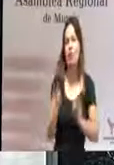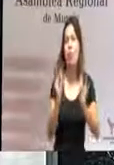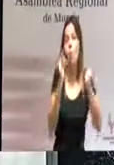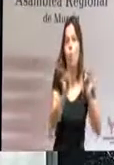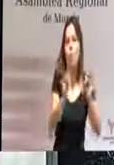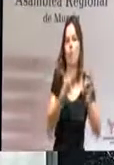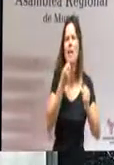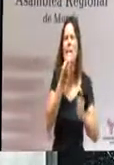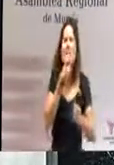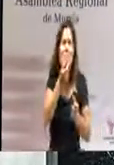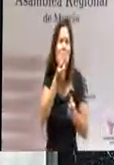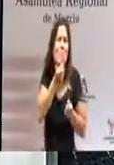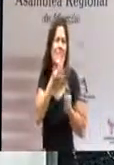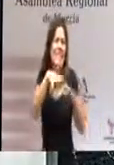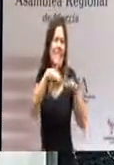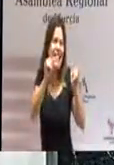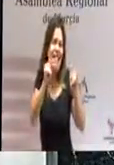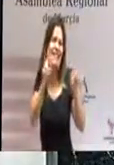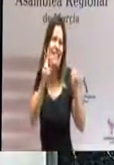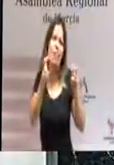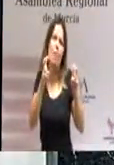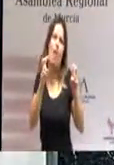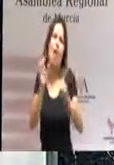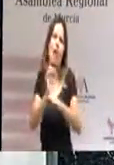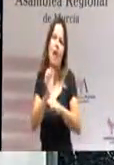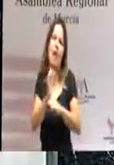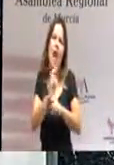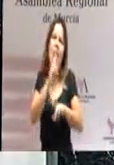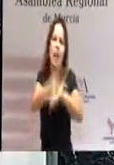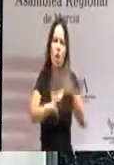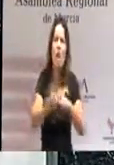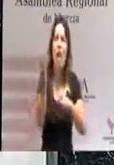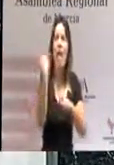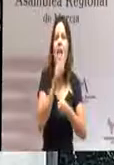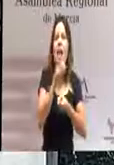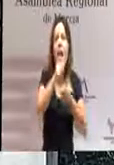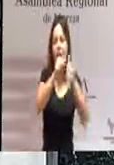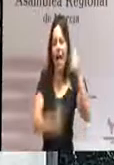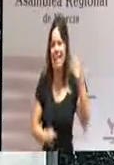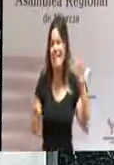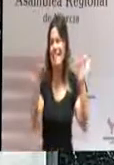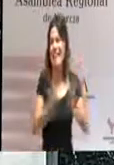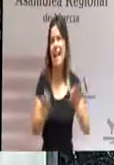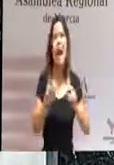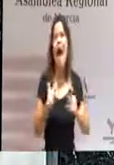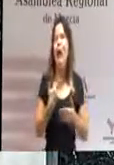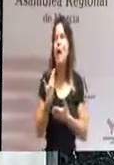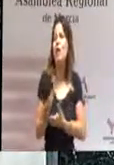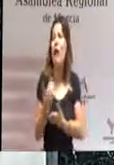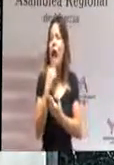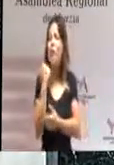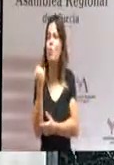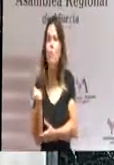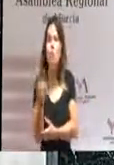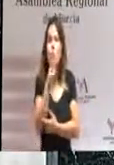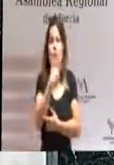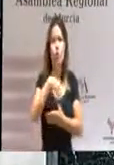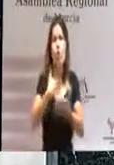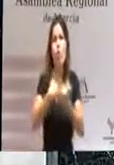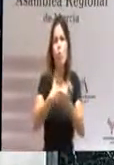una sola mención a la energía renovable en su discurso de ayer. Ni una sola mano tendida durante todo el año a nuestra